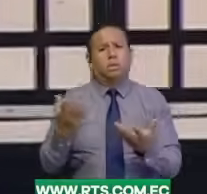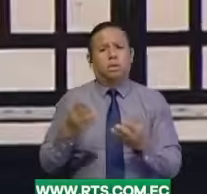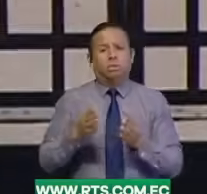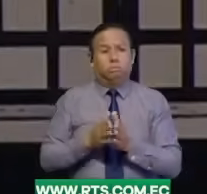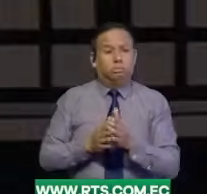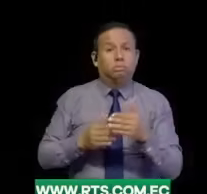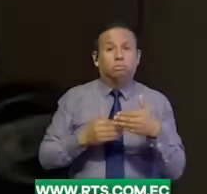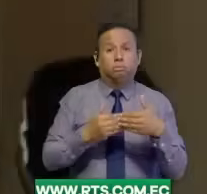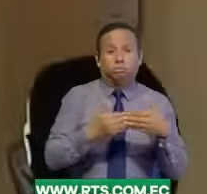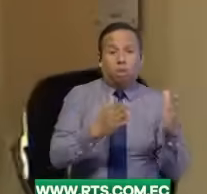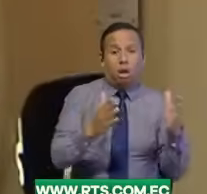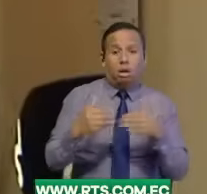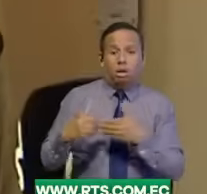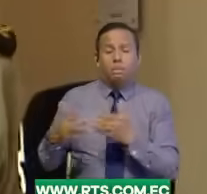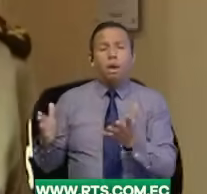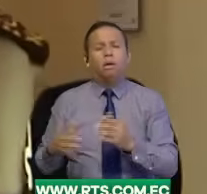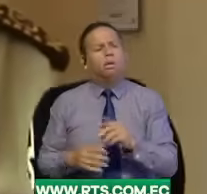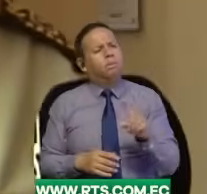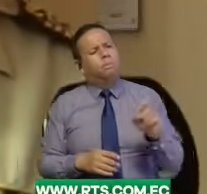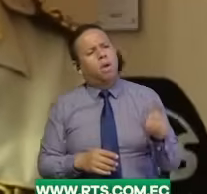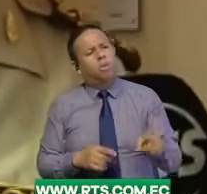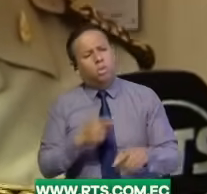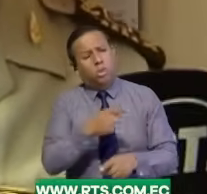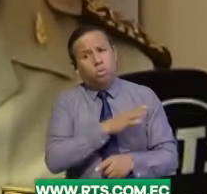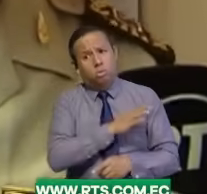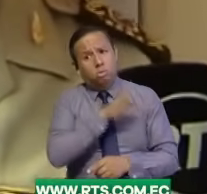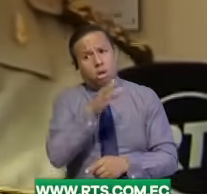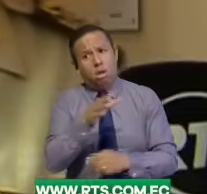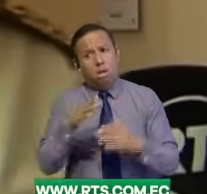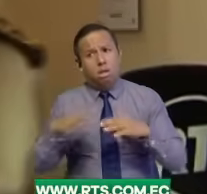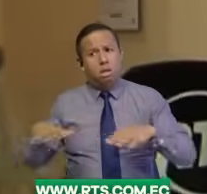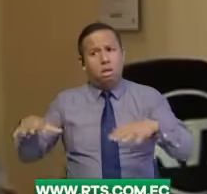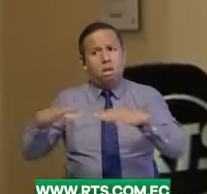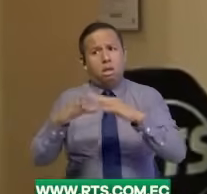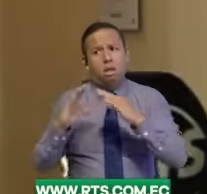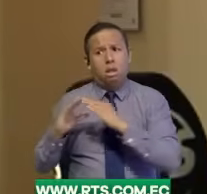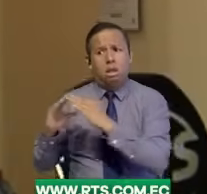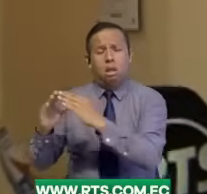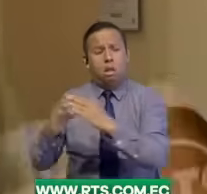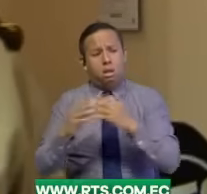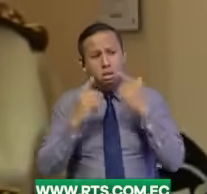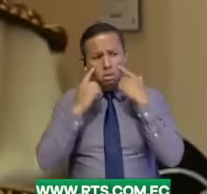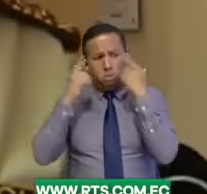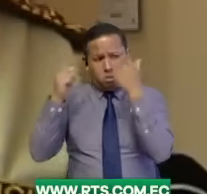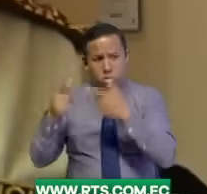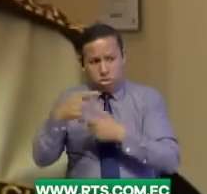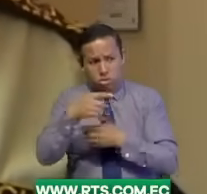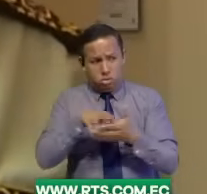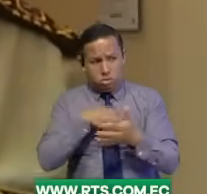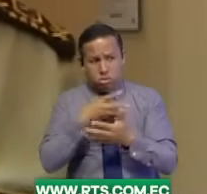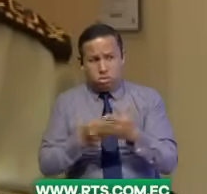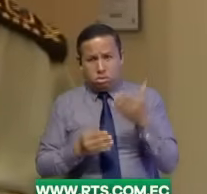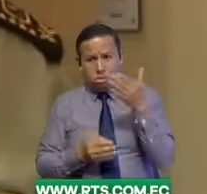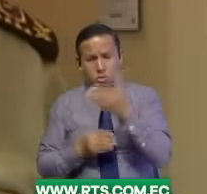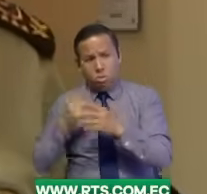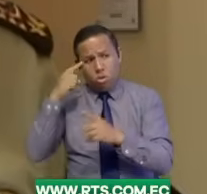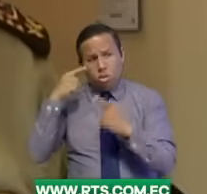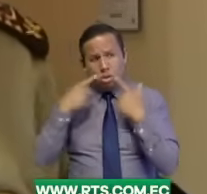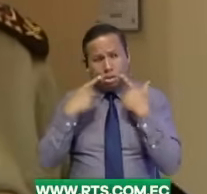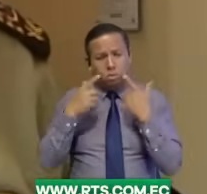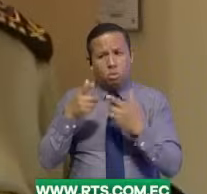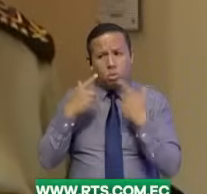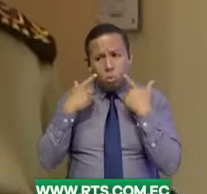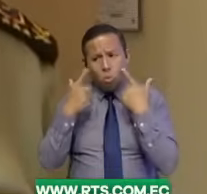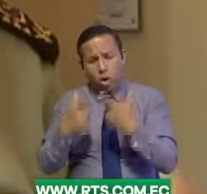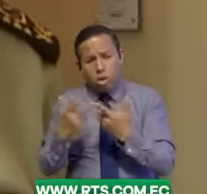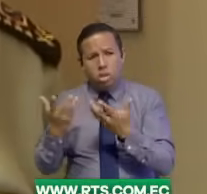entradas y dos salidas. ¿Articulan el trabajo con las garitas y los miembros de la seguridad privada de estas urbanizaciones para evitar los asaltos de